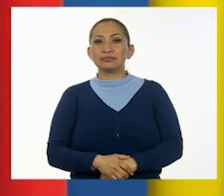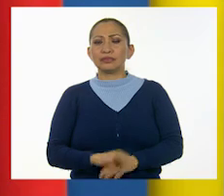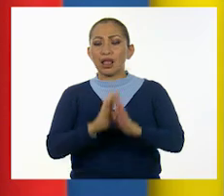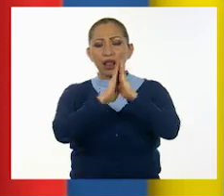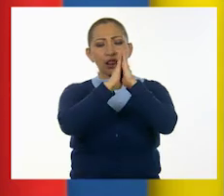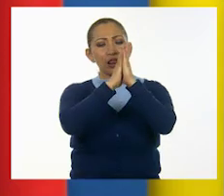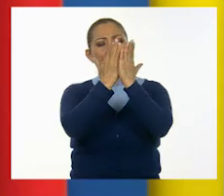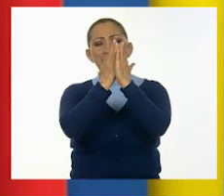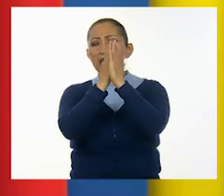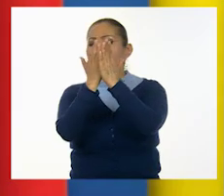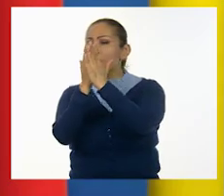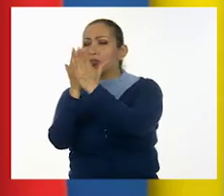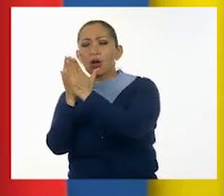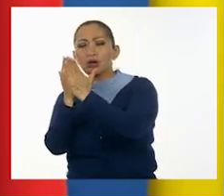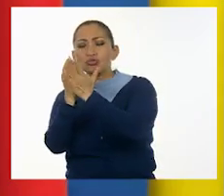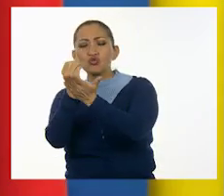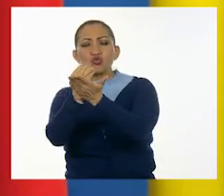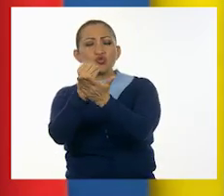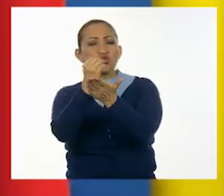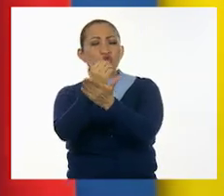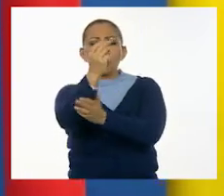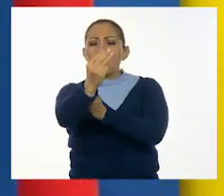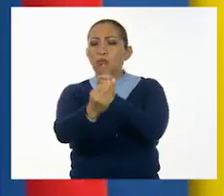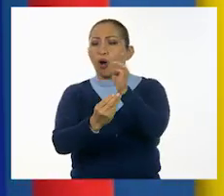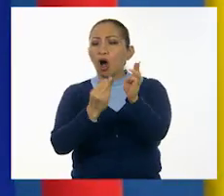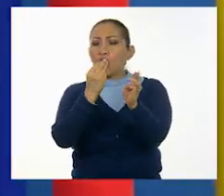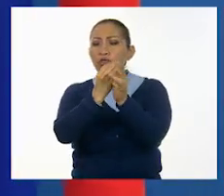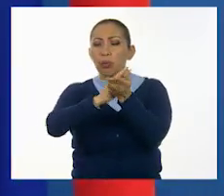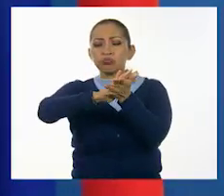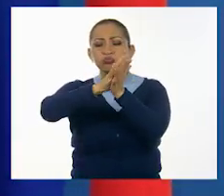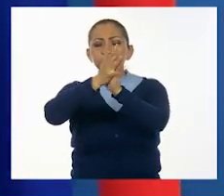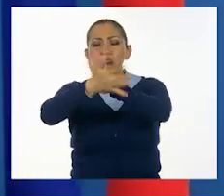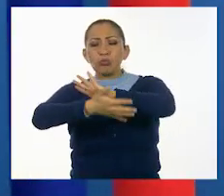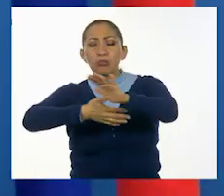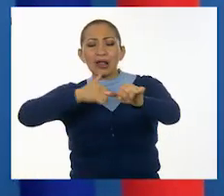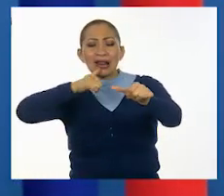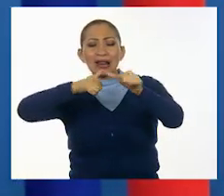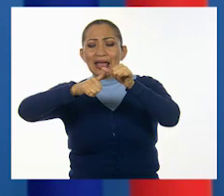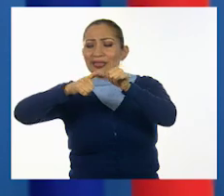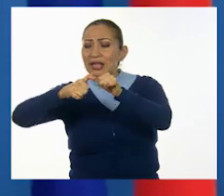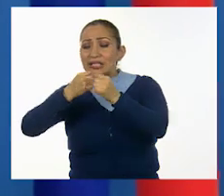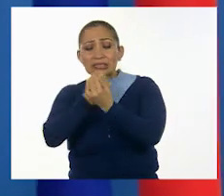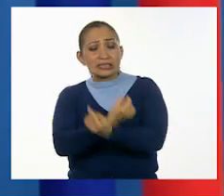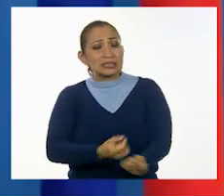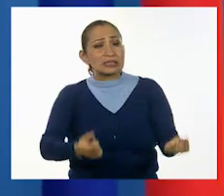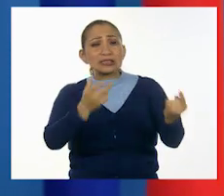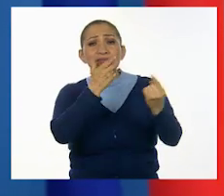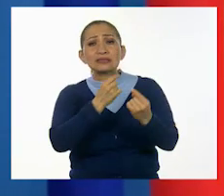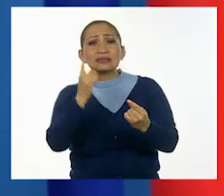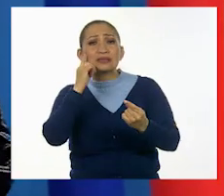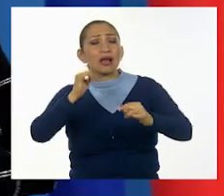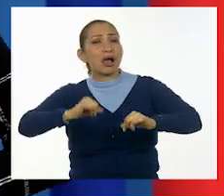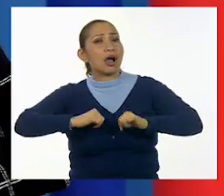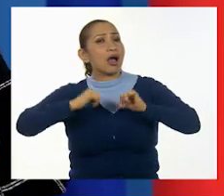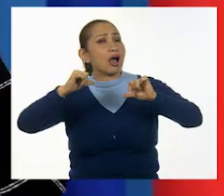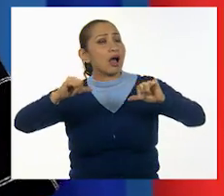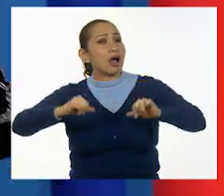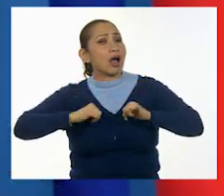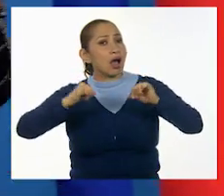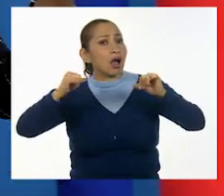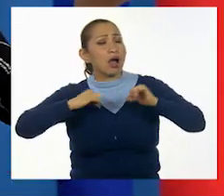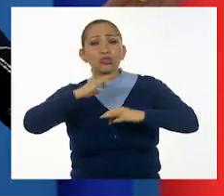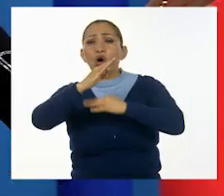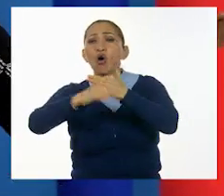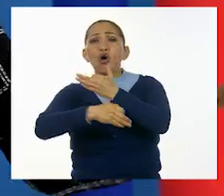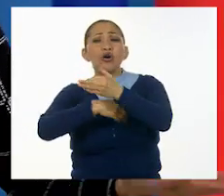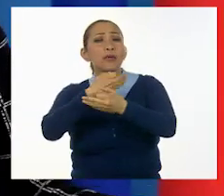Libros. El oro del mundo vuelto letras. Niños, niñas, adolescentes y